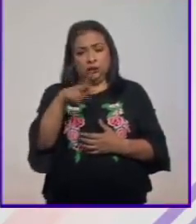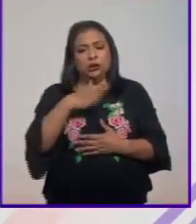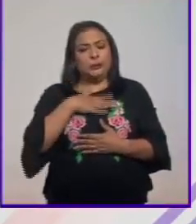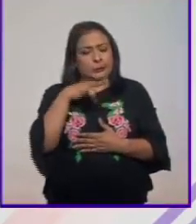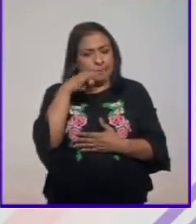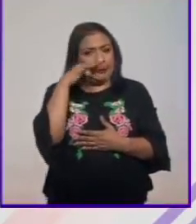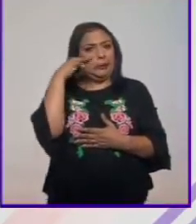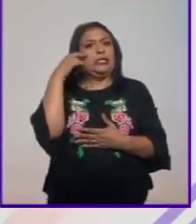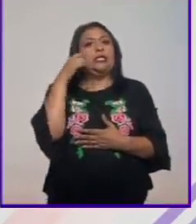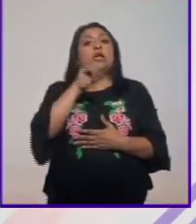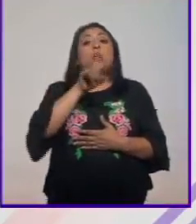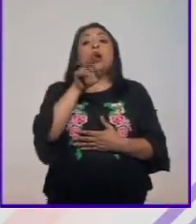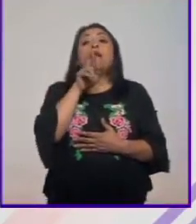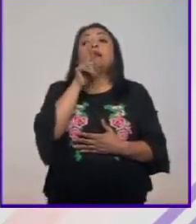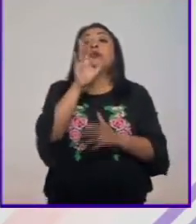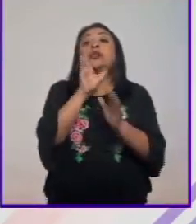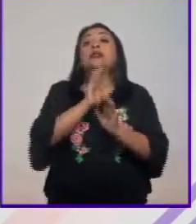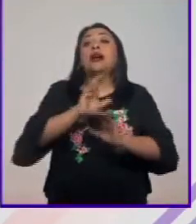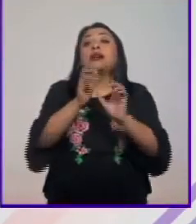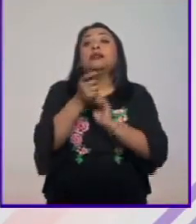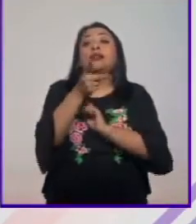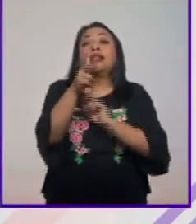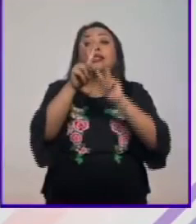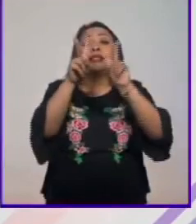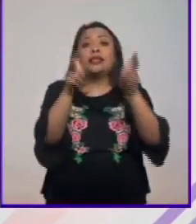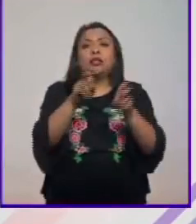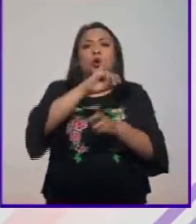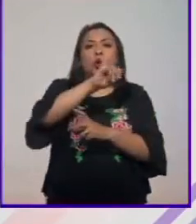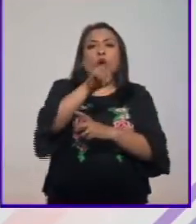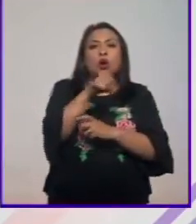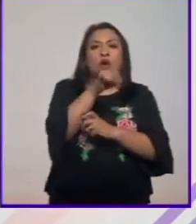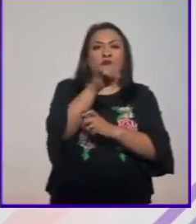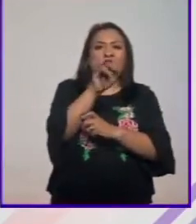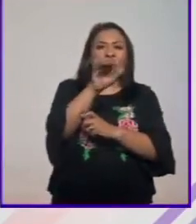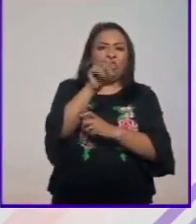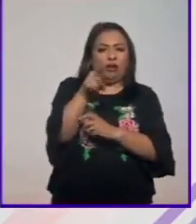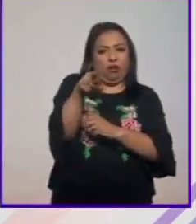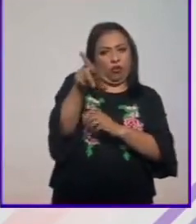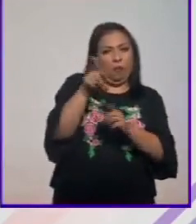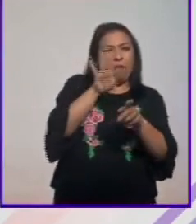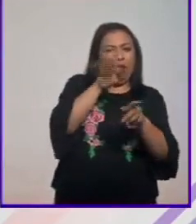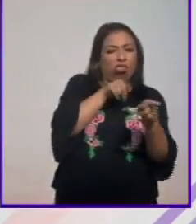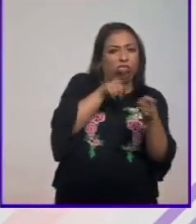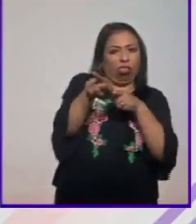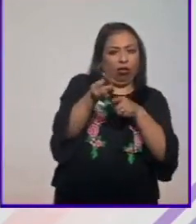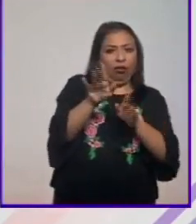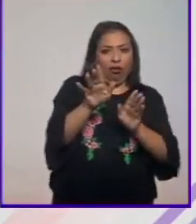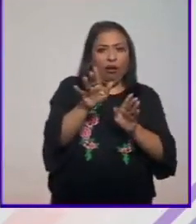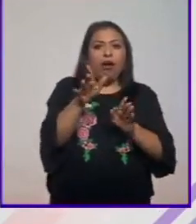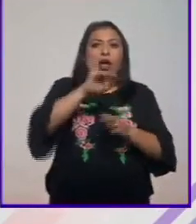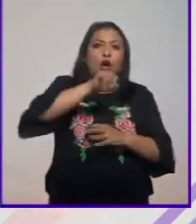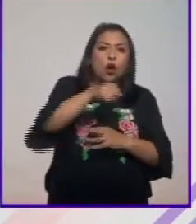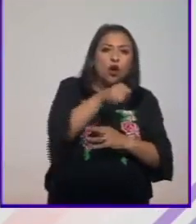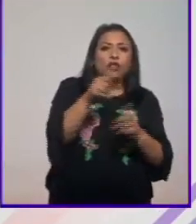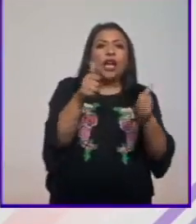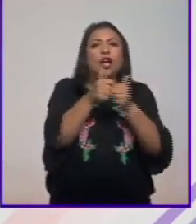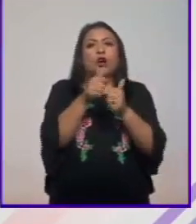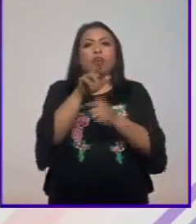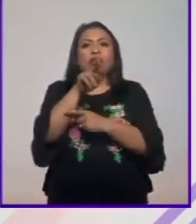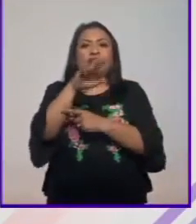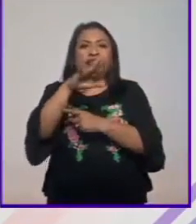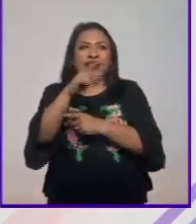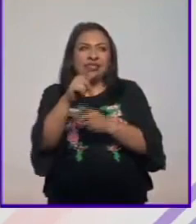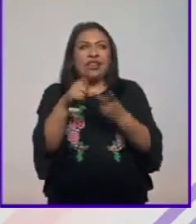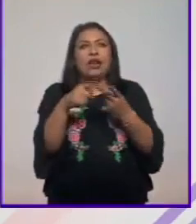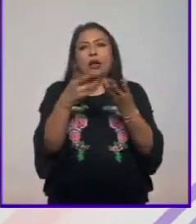les contesté con una canción que dio título al segundo, Jotera lo serás tú, que es donde mezclo la jota con la ranchera y